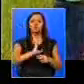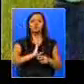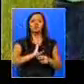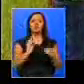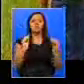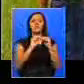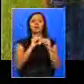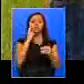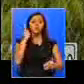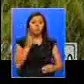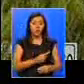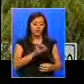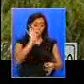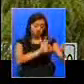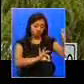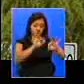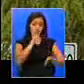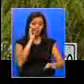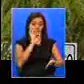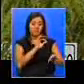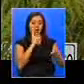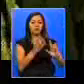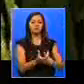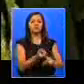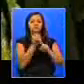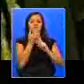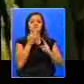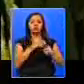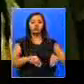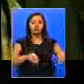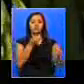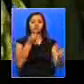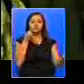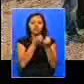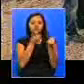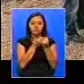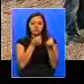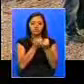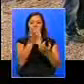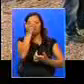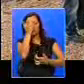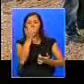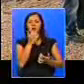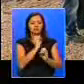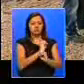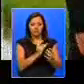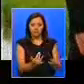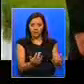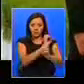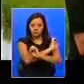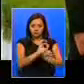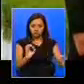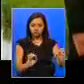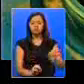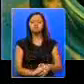en campo, biofertilizantes para recuperar el suelo, bioplaguicidas para controlar las plagas y bioestimulantes para el crecimiento de las